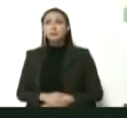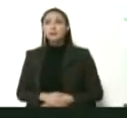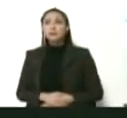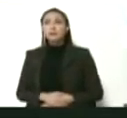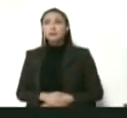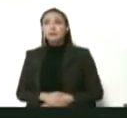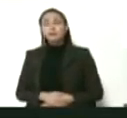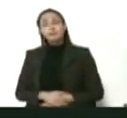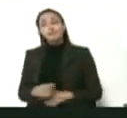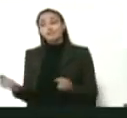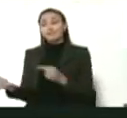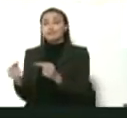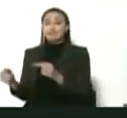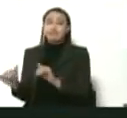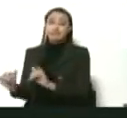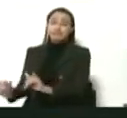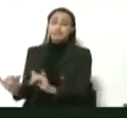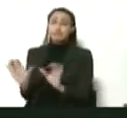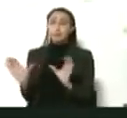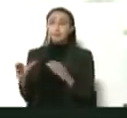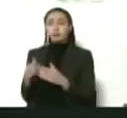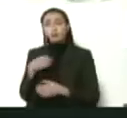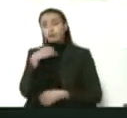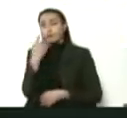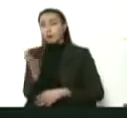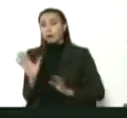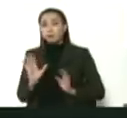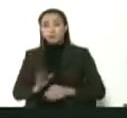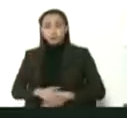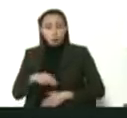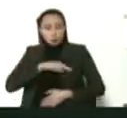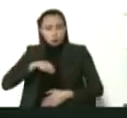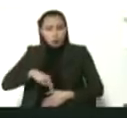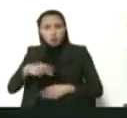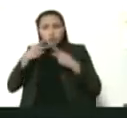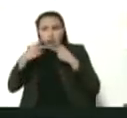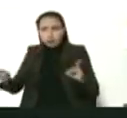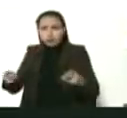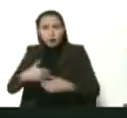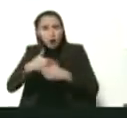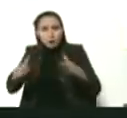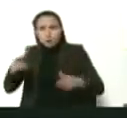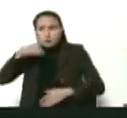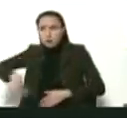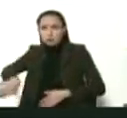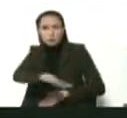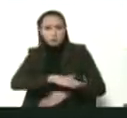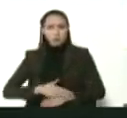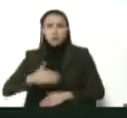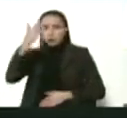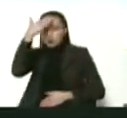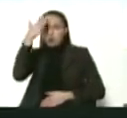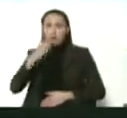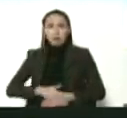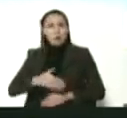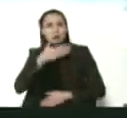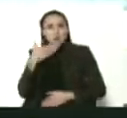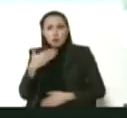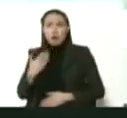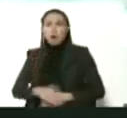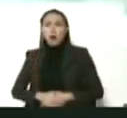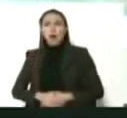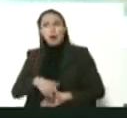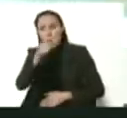Así está el debate entre ellos. Bueno, nuestro debate es público, es abierto. Y nuestro debate es por mejorar la vida de